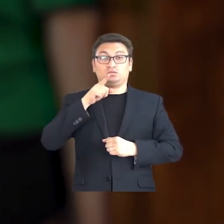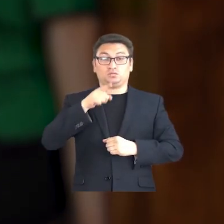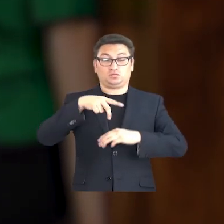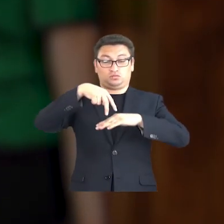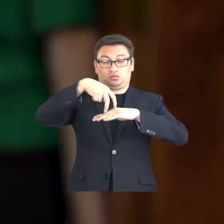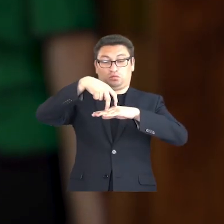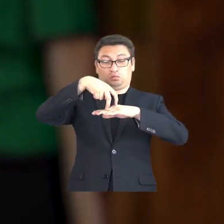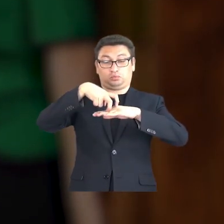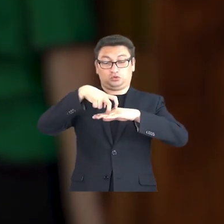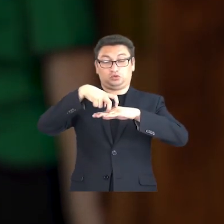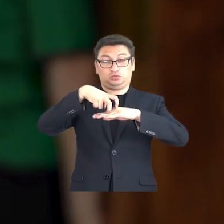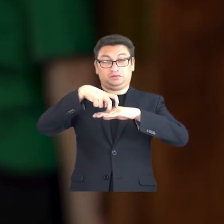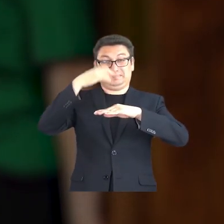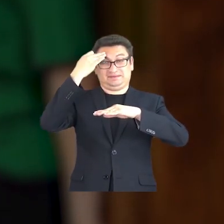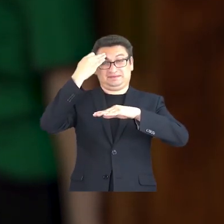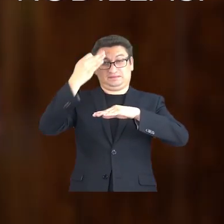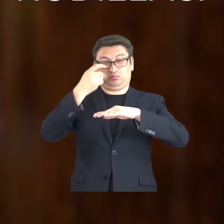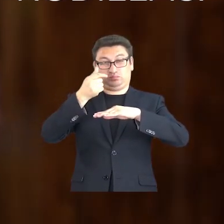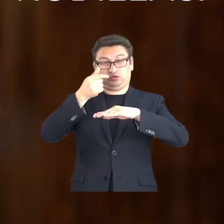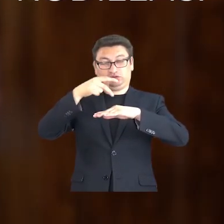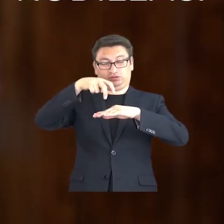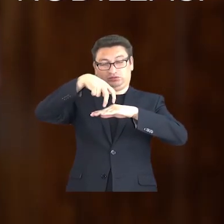cadera más alta que tus rodillas.